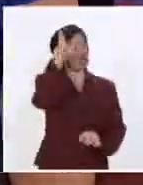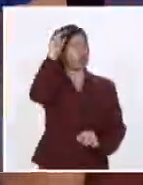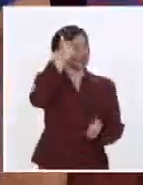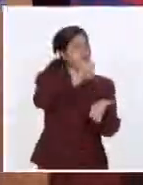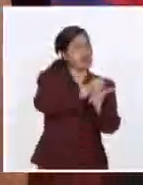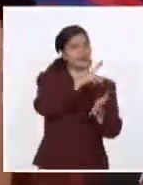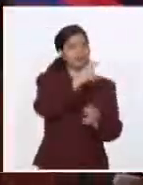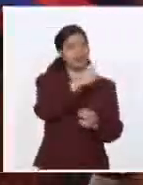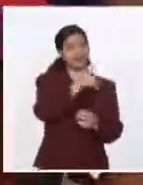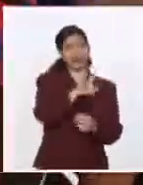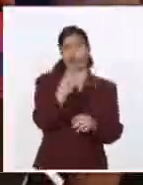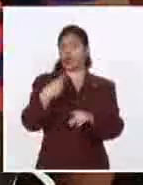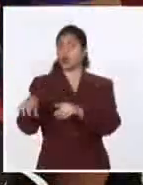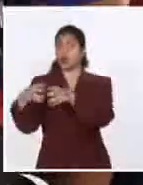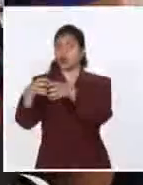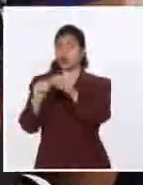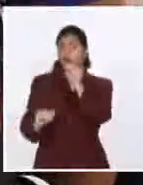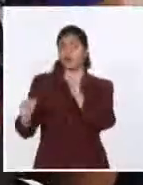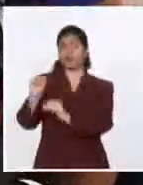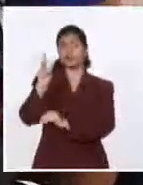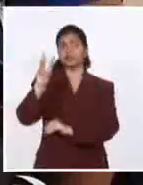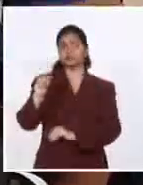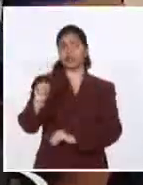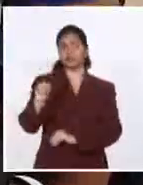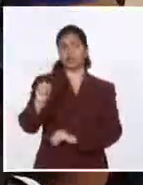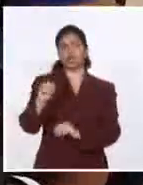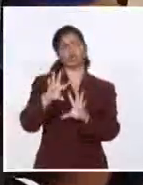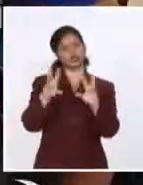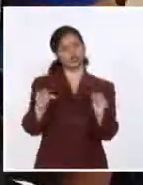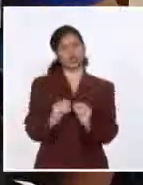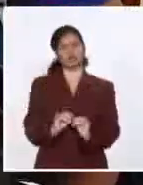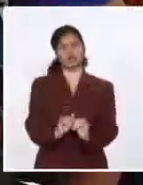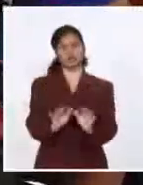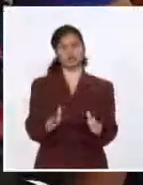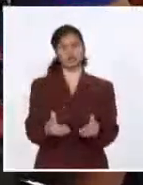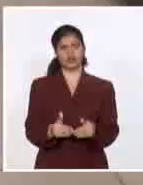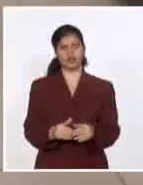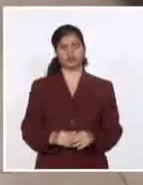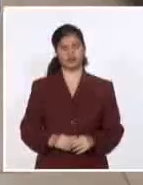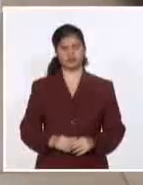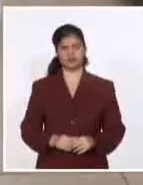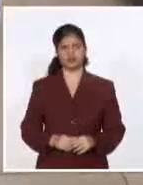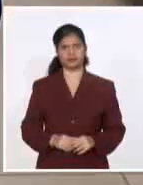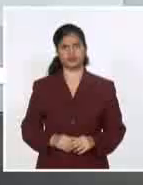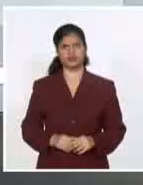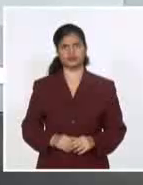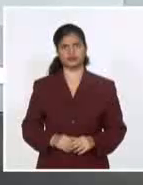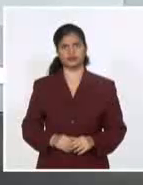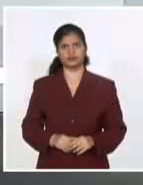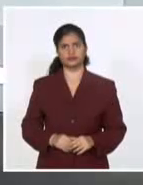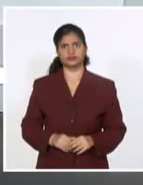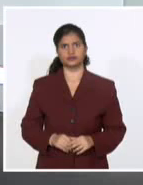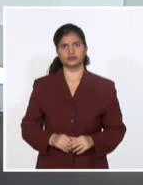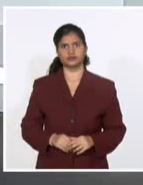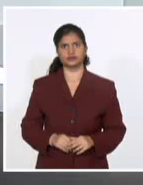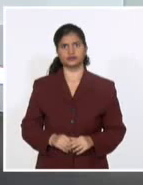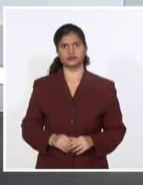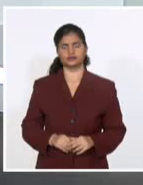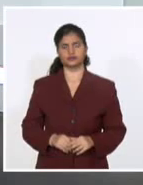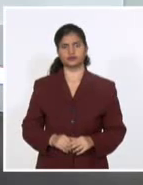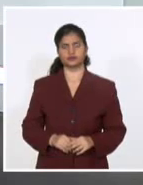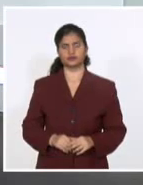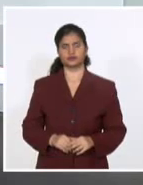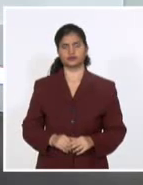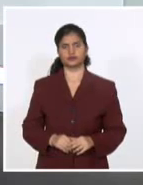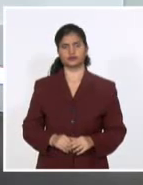poco más de 30 preseas en el total pelotero canal cubano de noticias por otra parte el